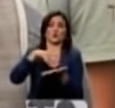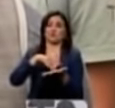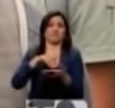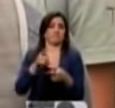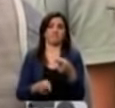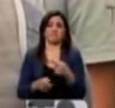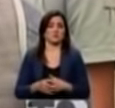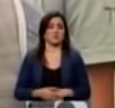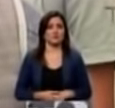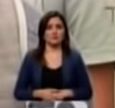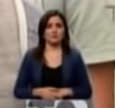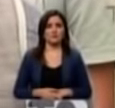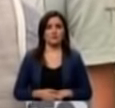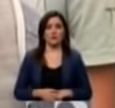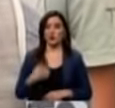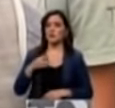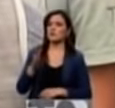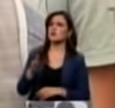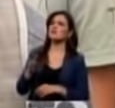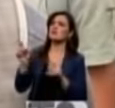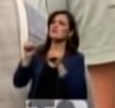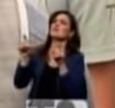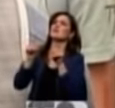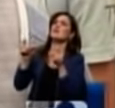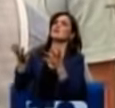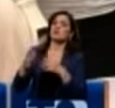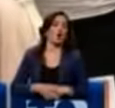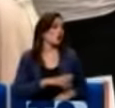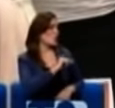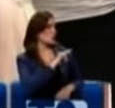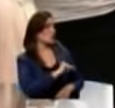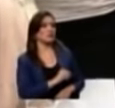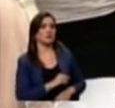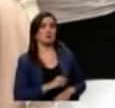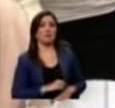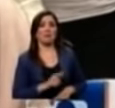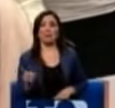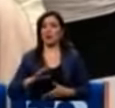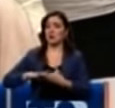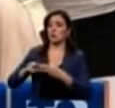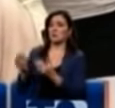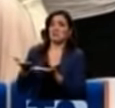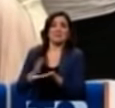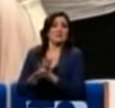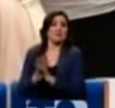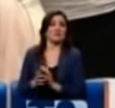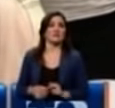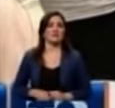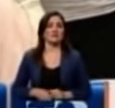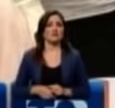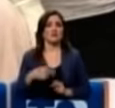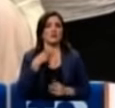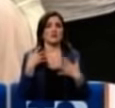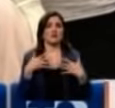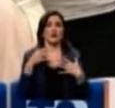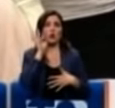dicen que no y hasta ahorita no nos dan una solución desde el viernes. Tenemos miedo a que no nos vayan a dar la prueba otra vez y nos toca